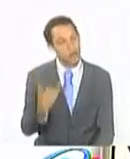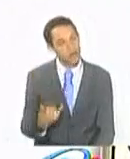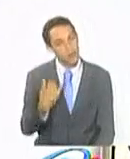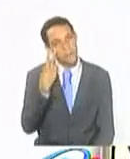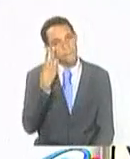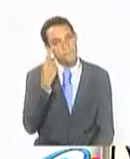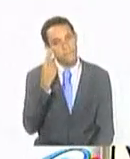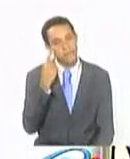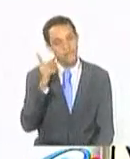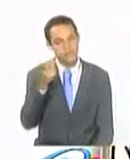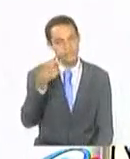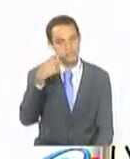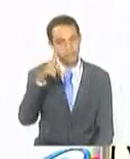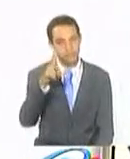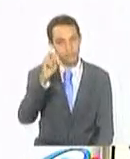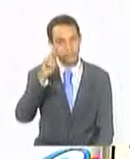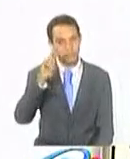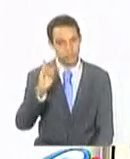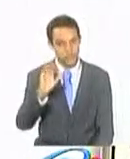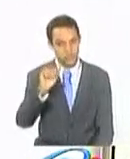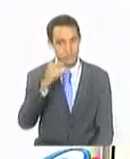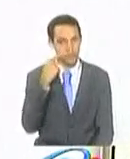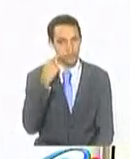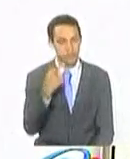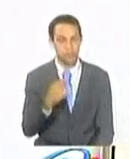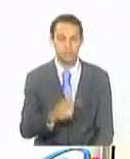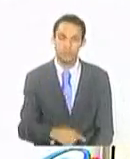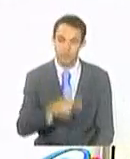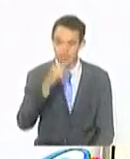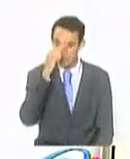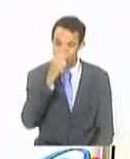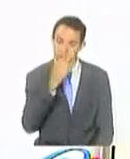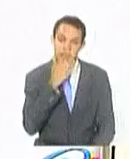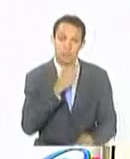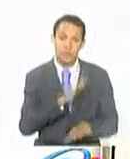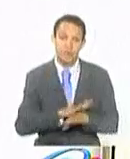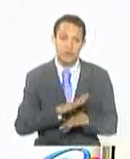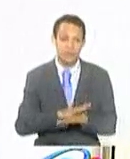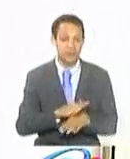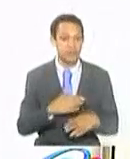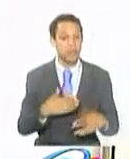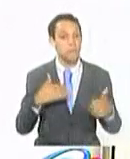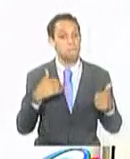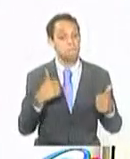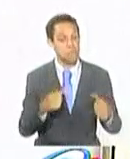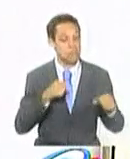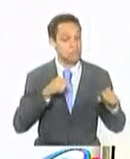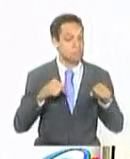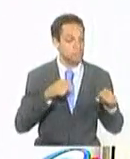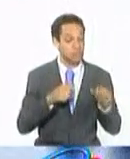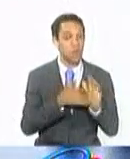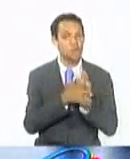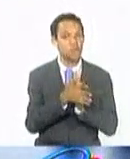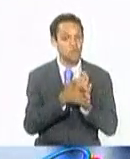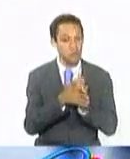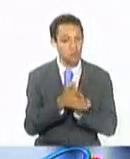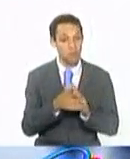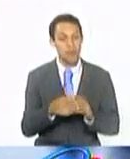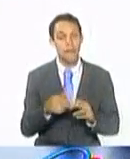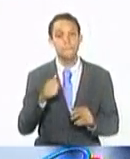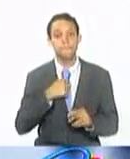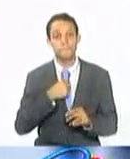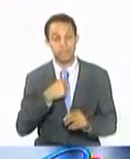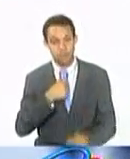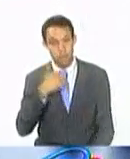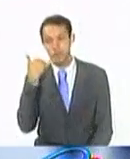gloria está con nosotros bienvenida Gloria Buenas tardes tardes do roja para felicitarlo por el programa eh yo fui la paciente que lo